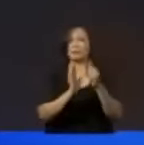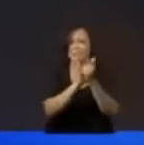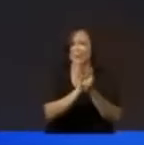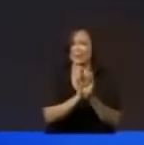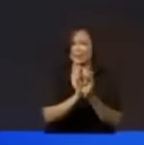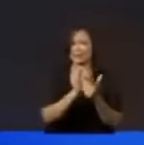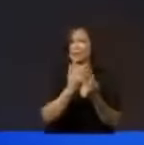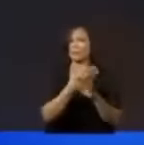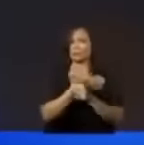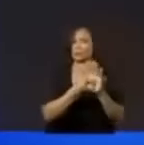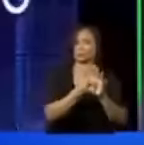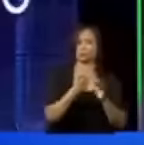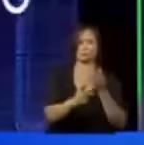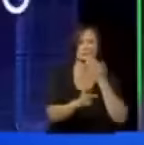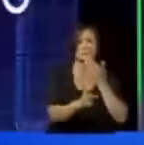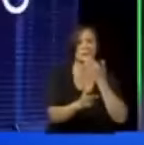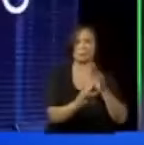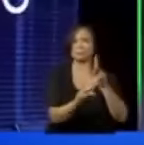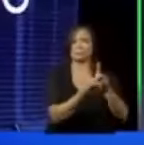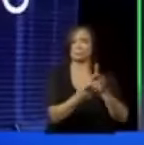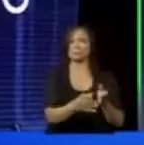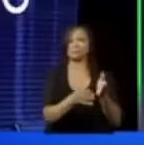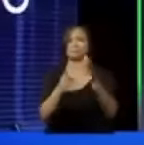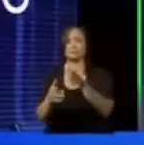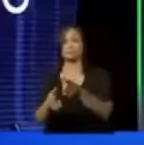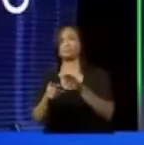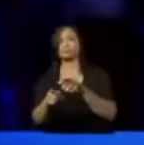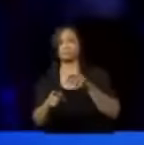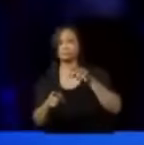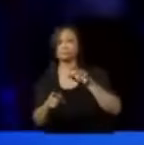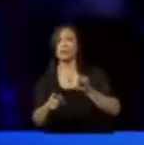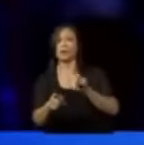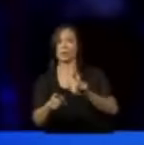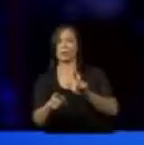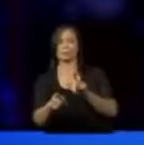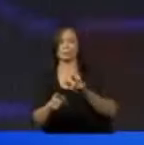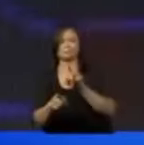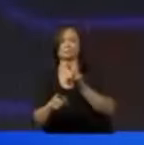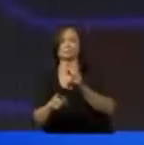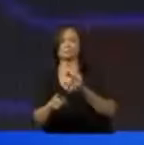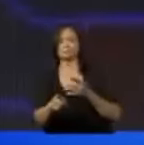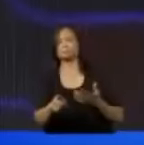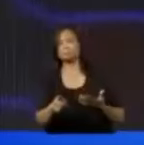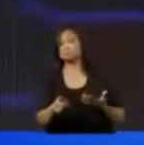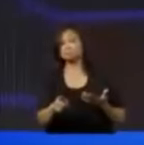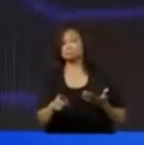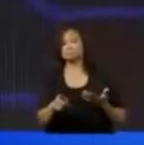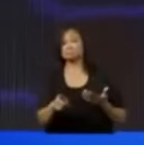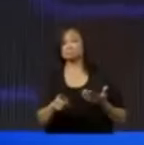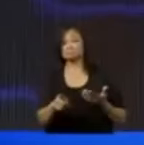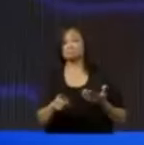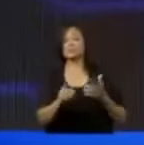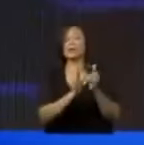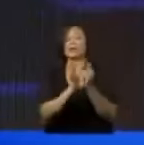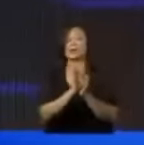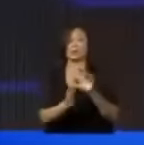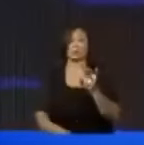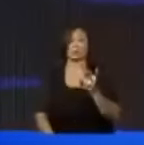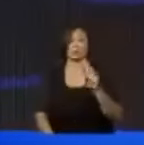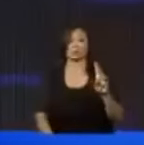garanticen. Perfecto, gracias. Tiene la palabra el candidato Fernández. Bueno, no cabe duda que la